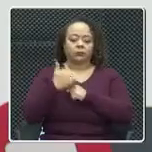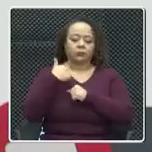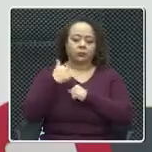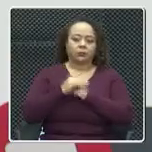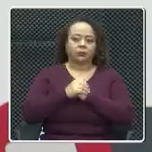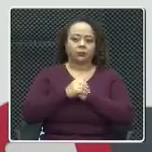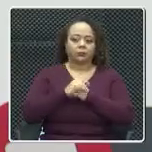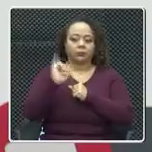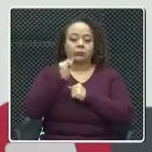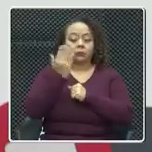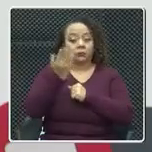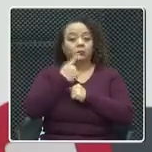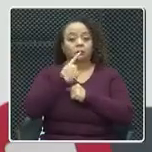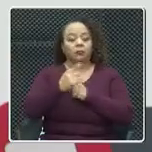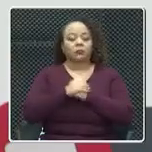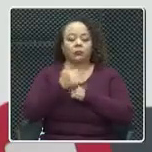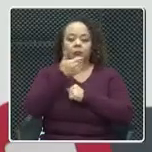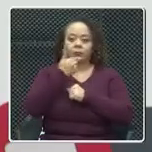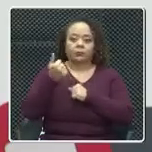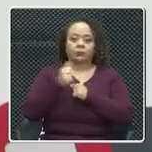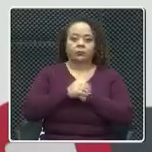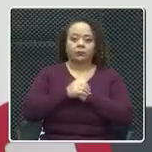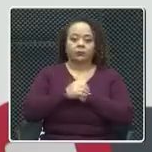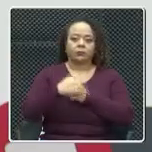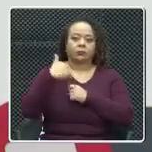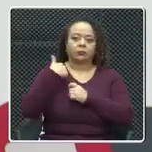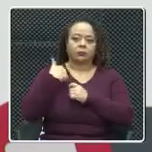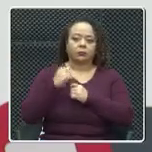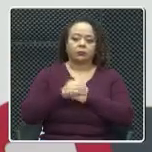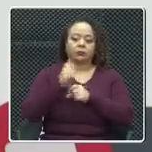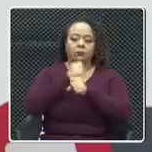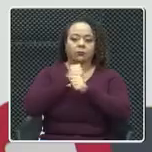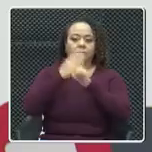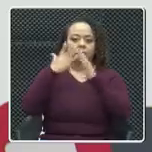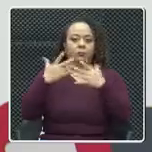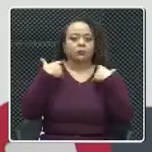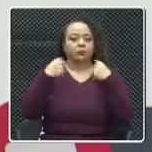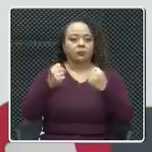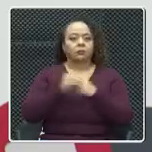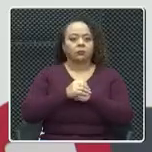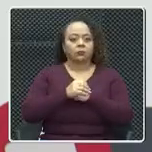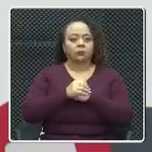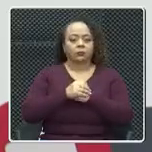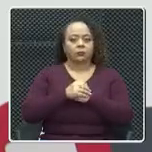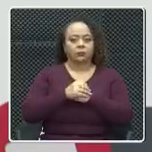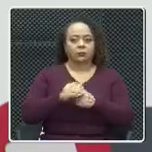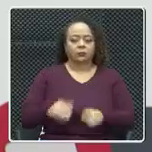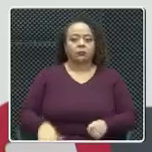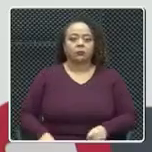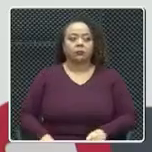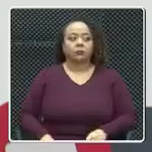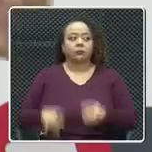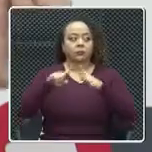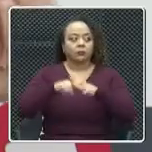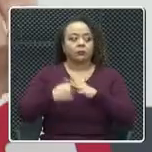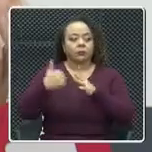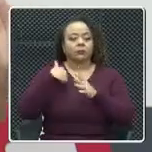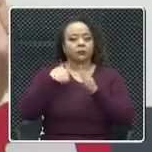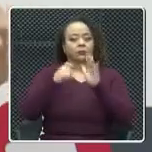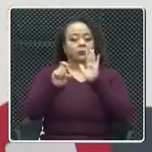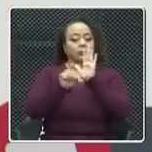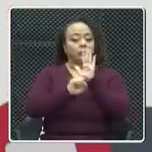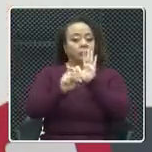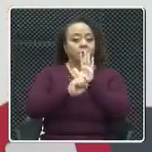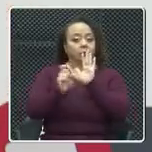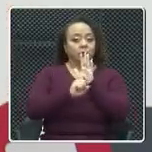presentando. Como usted bien lo dijo, es mejor tener colaboradores sanos, claro, o por lo menos si empezamos a tener alertas